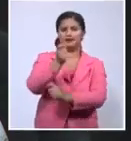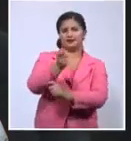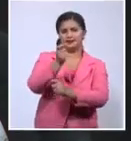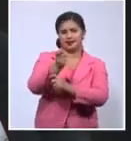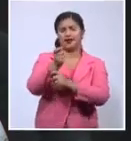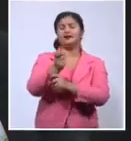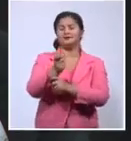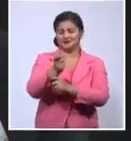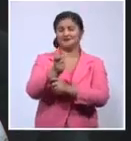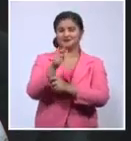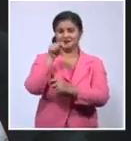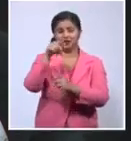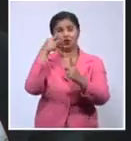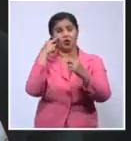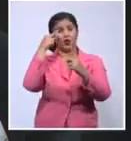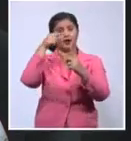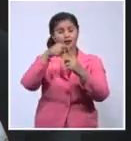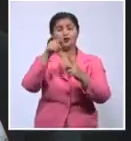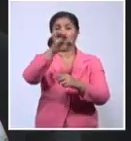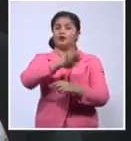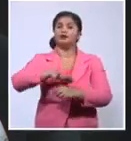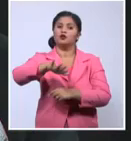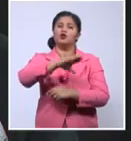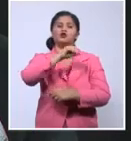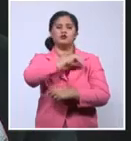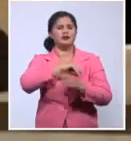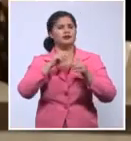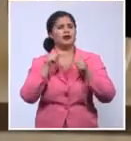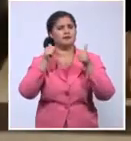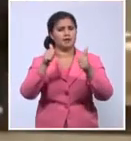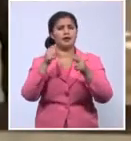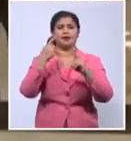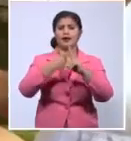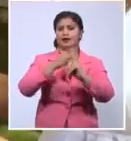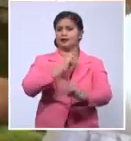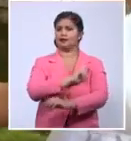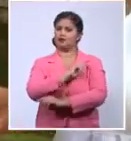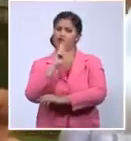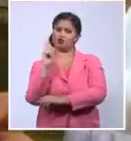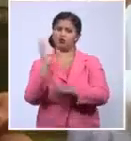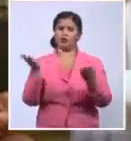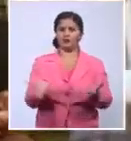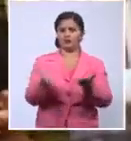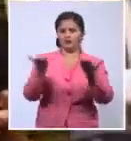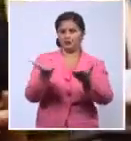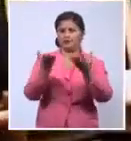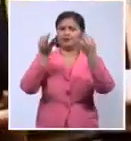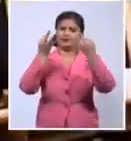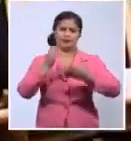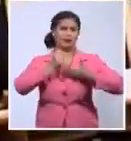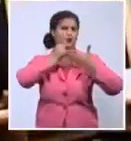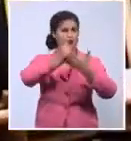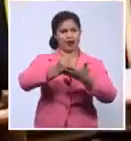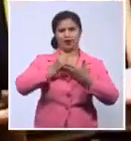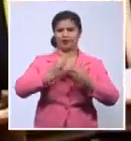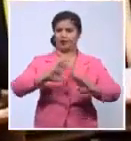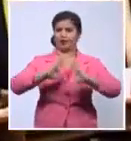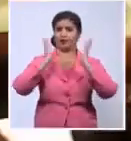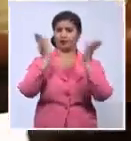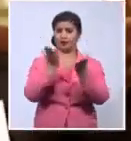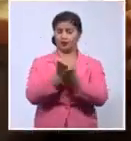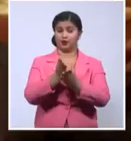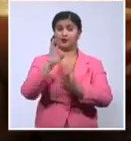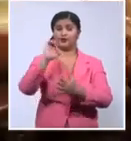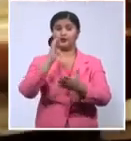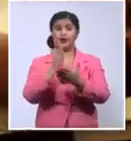y garantizar la continuidad de la revolución. Las escuelas provinciales del partido, junto a la Escuela Superior del Partido